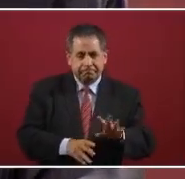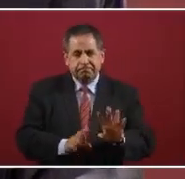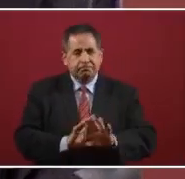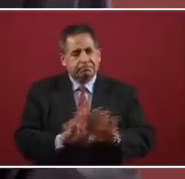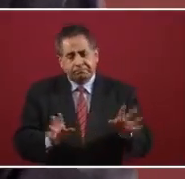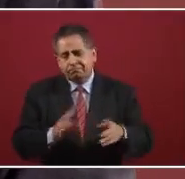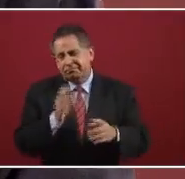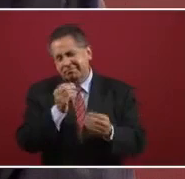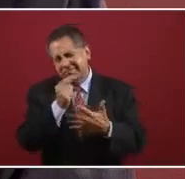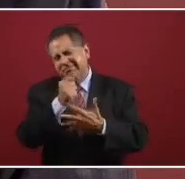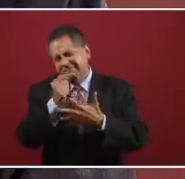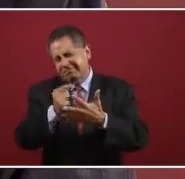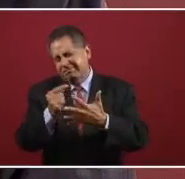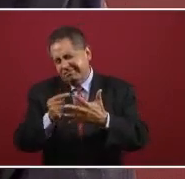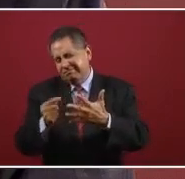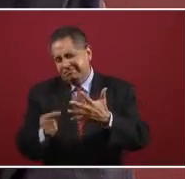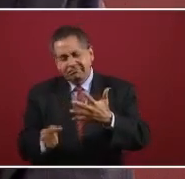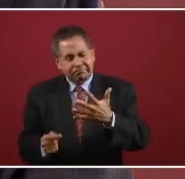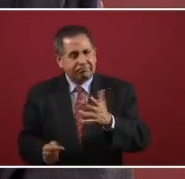y una serie